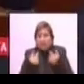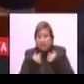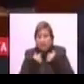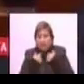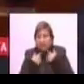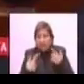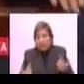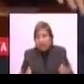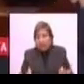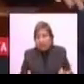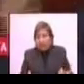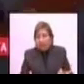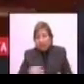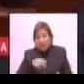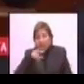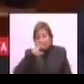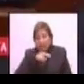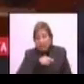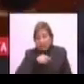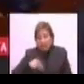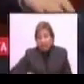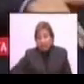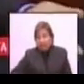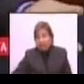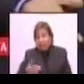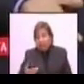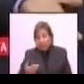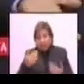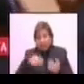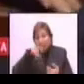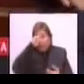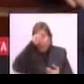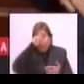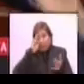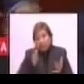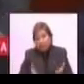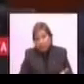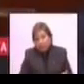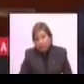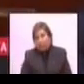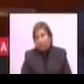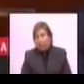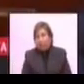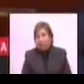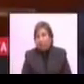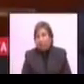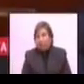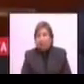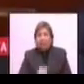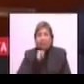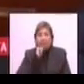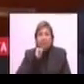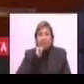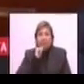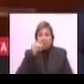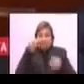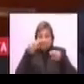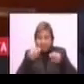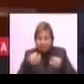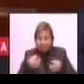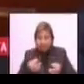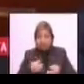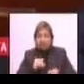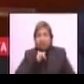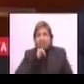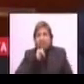Pierde el presidente, pierde el gobierno y pierde el Perú. Pierde el Perú, pues, presidente. Por falta de frialdad,